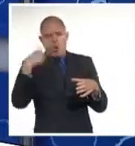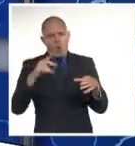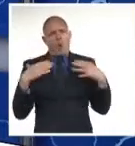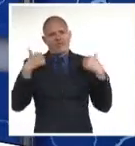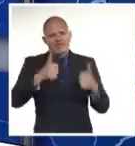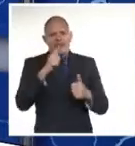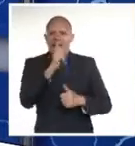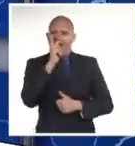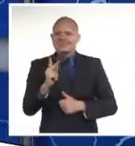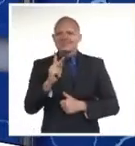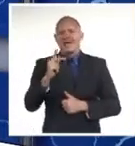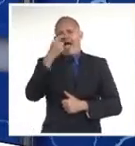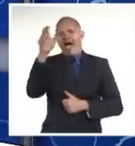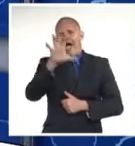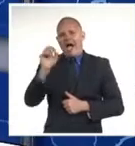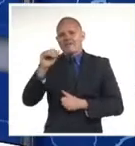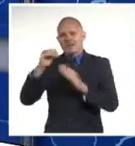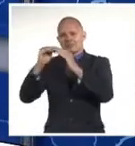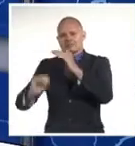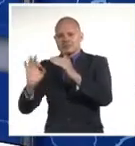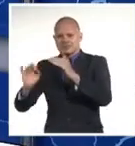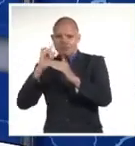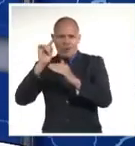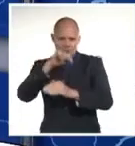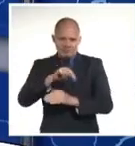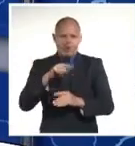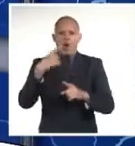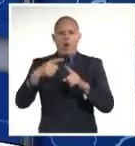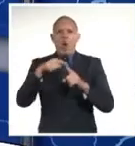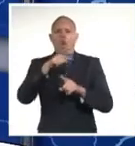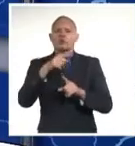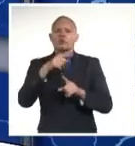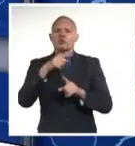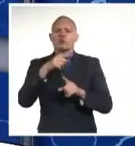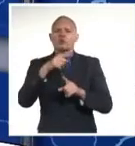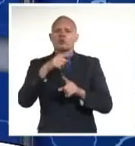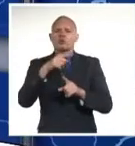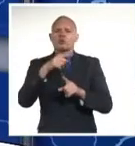África Subsahariana del Ministerio de Relaciones Exteriores, Luis Alberto Amorós Núñez.